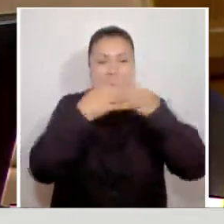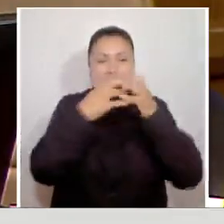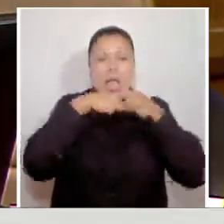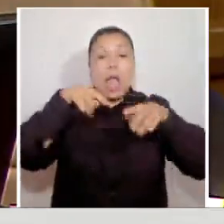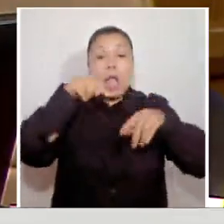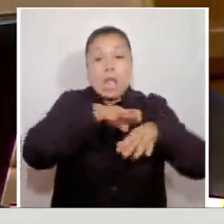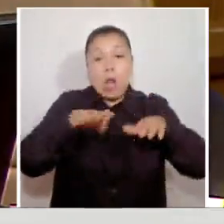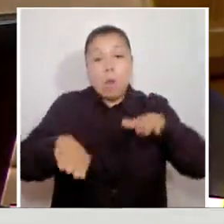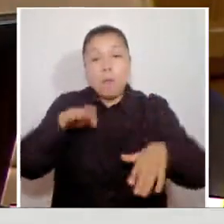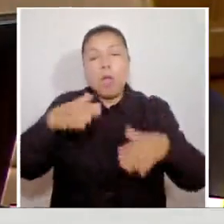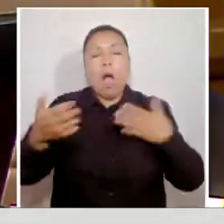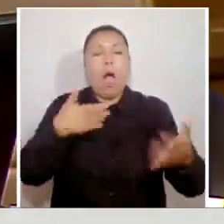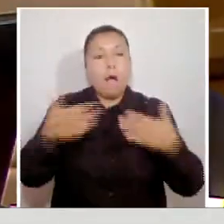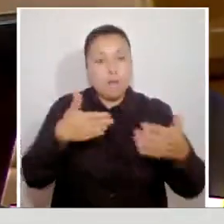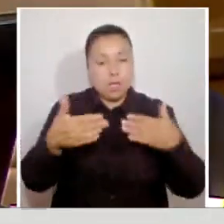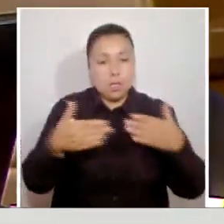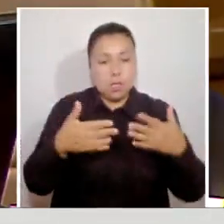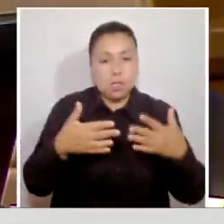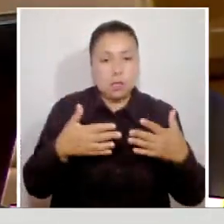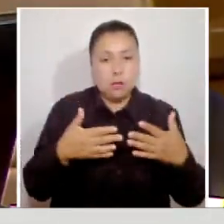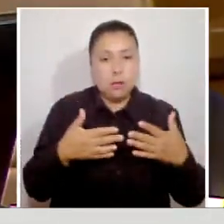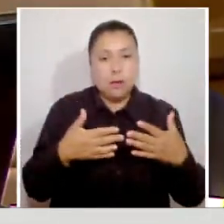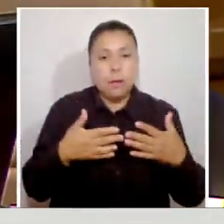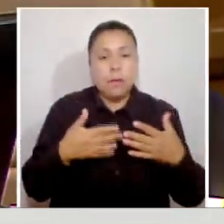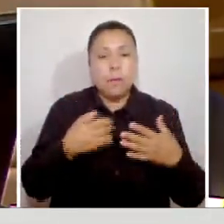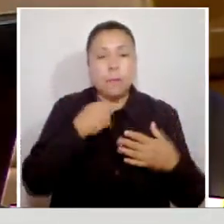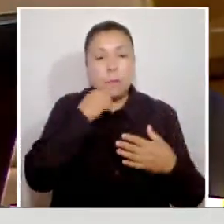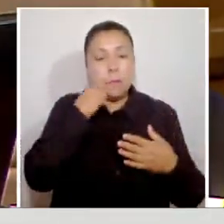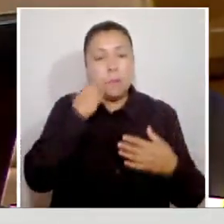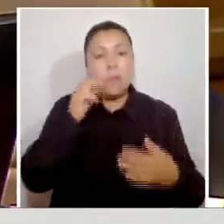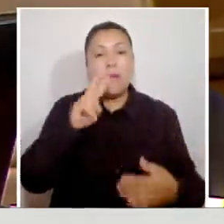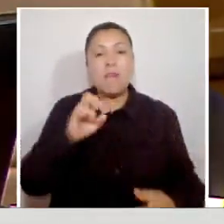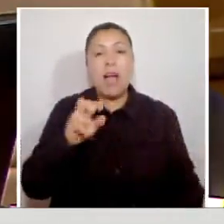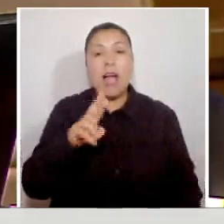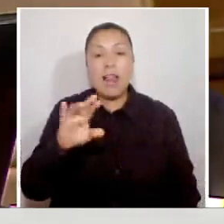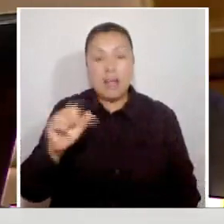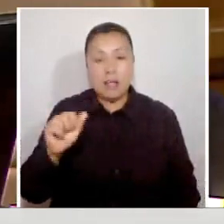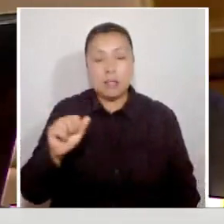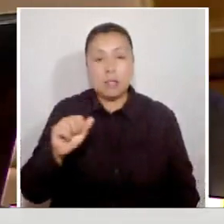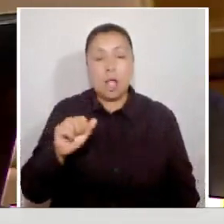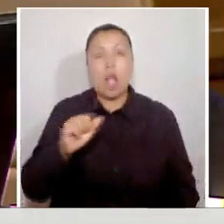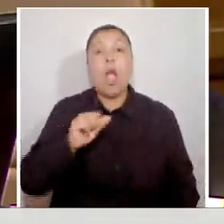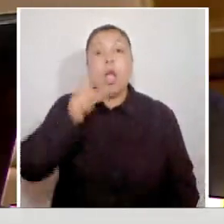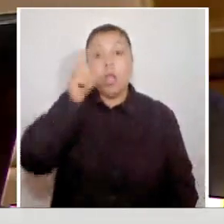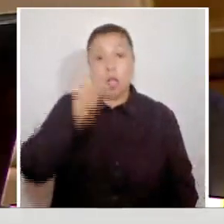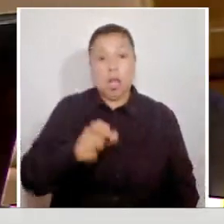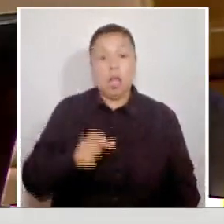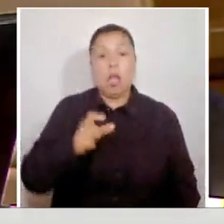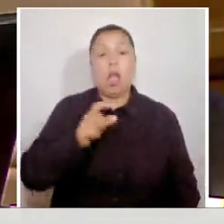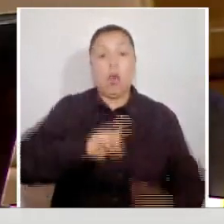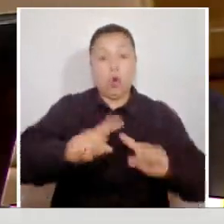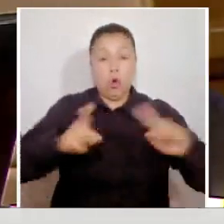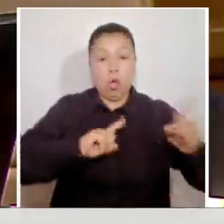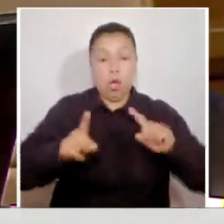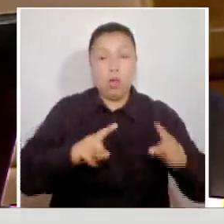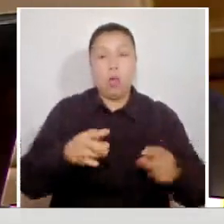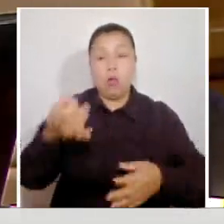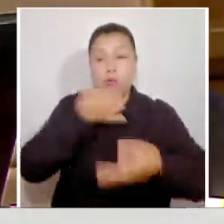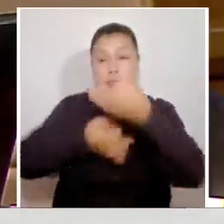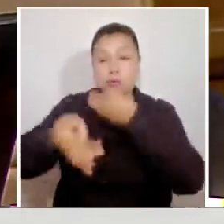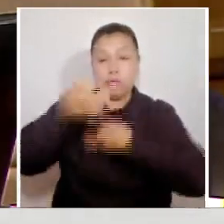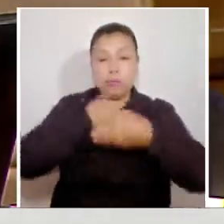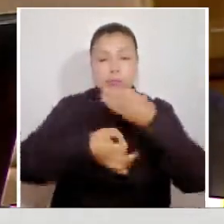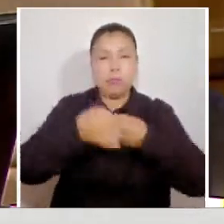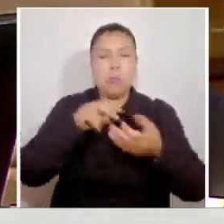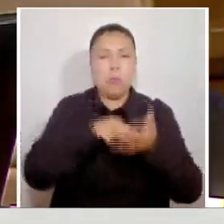algunas ocasiones luzia Valencia que es coordinadora de aper chile nos contó las diversas problemáticas que tienen para enfrentar las